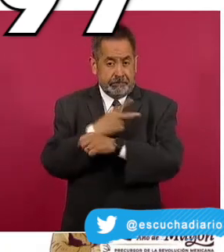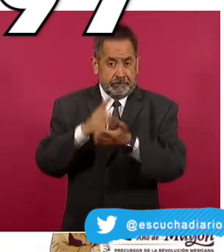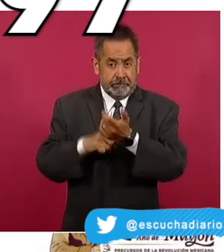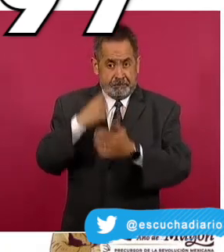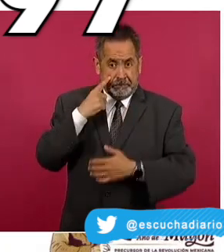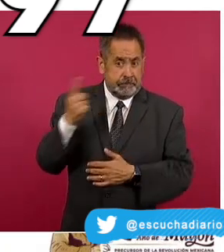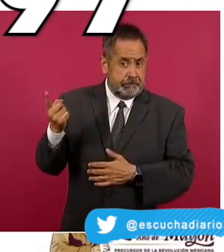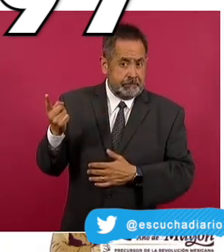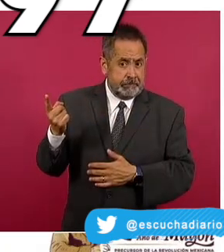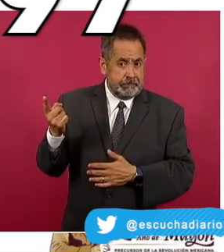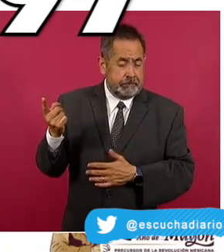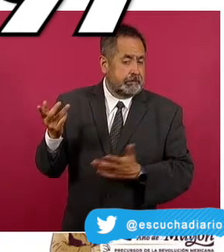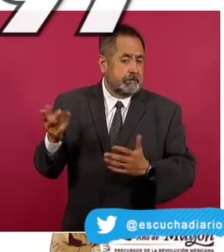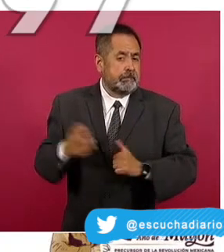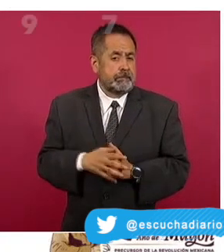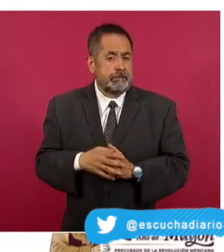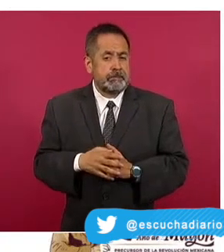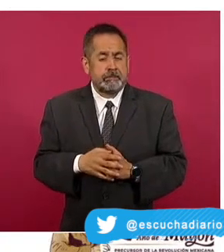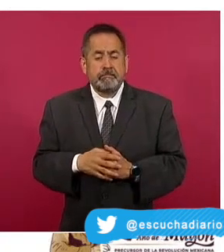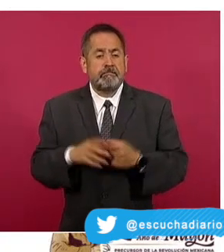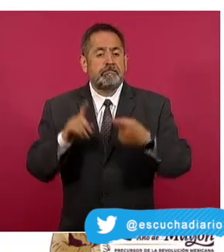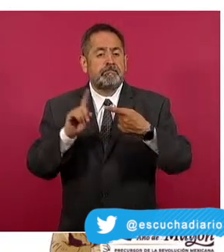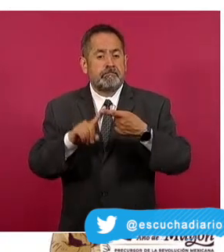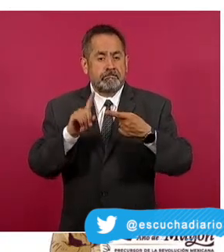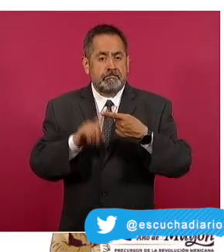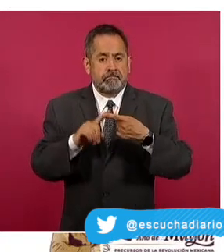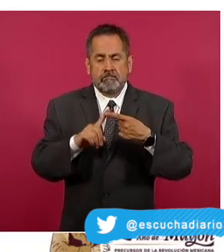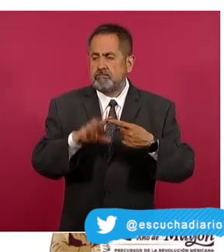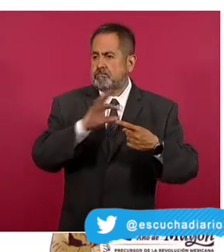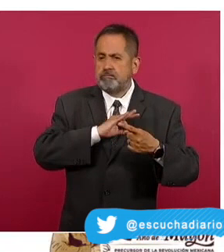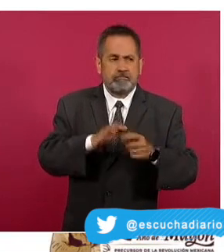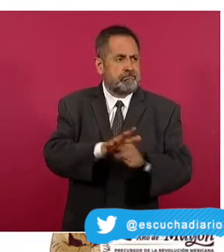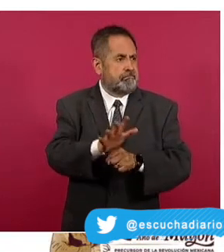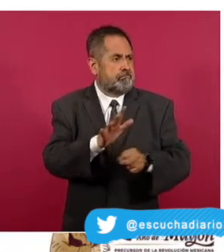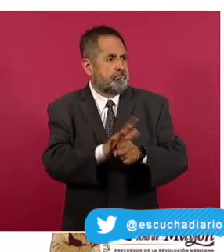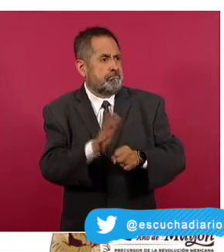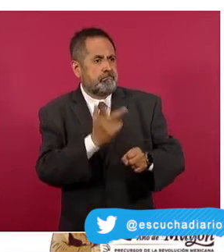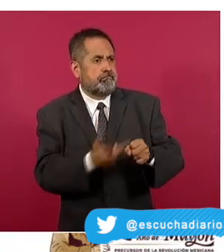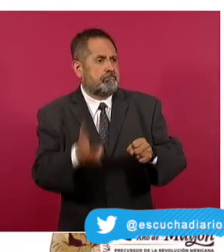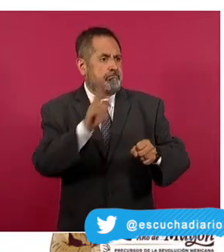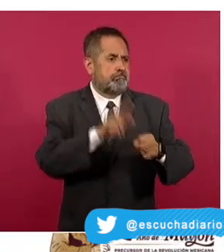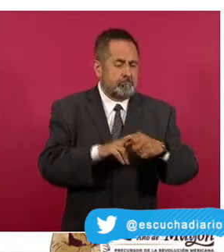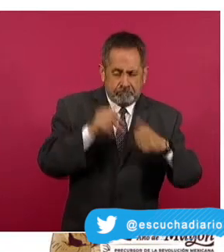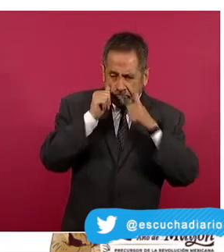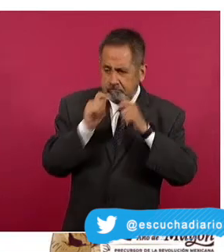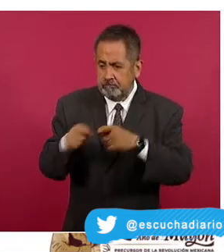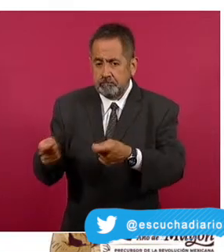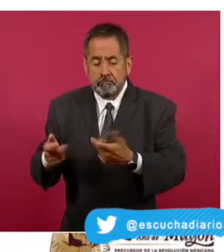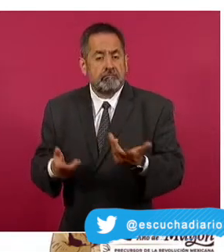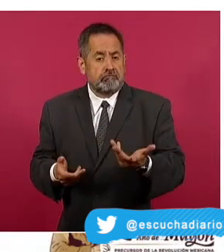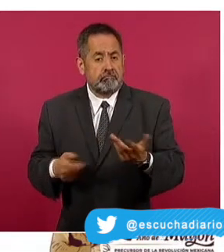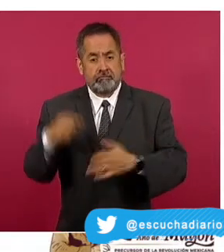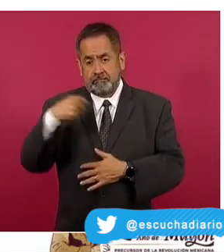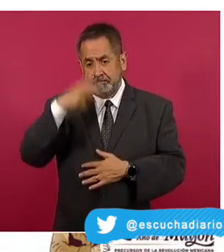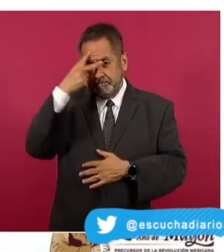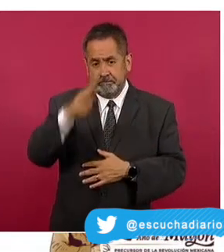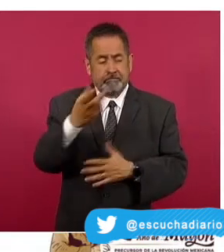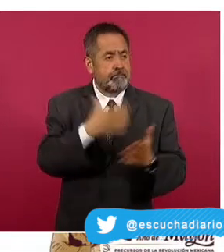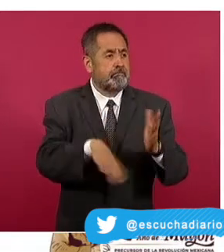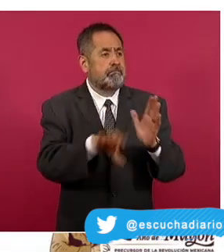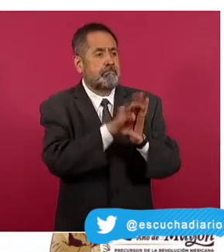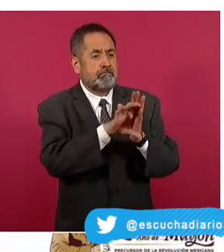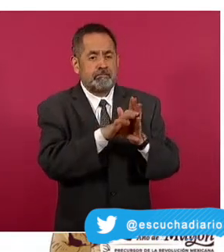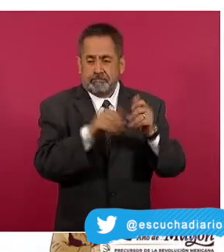208.630.697 dosis aplicadas. Continúa abierto el registro para la vacunación universal contra COVID-19 de adolescentes mayores de